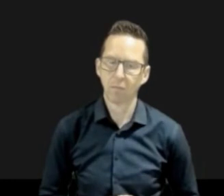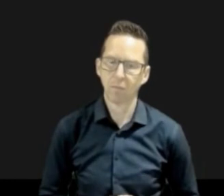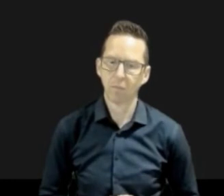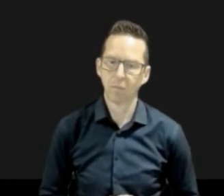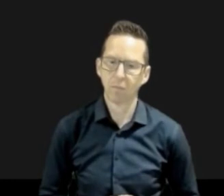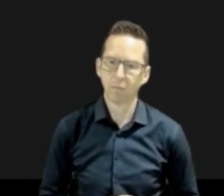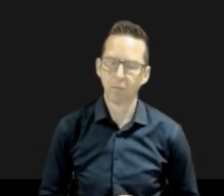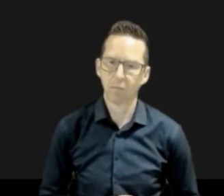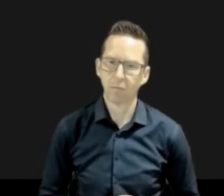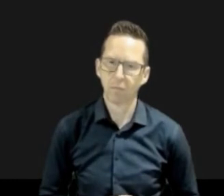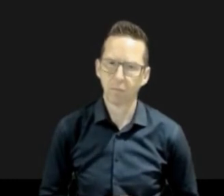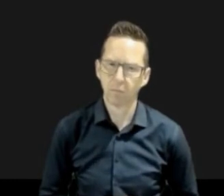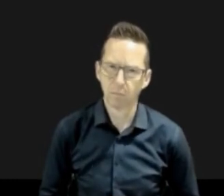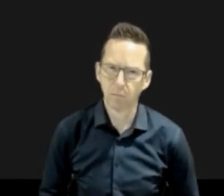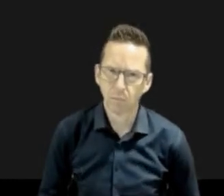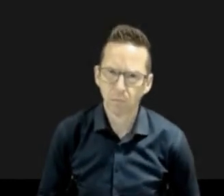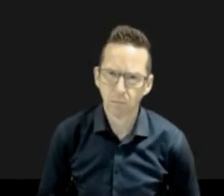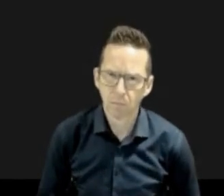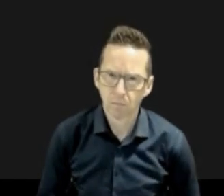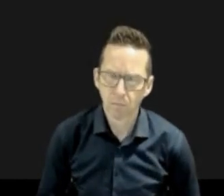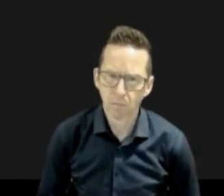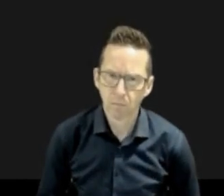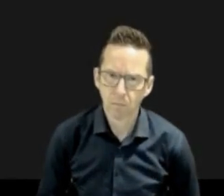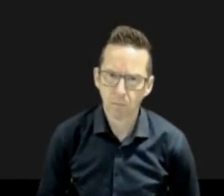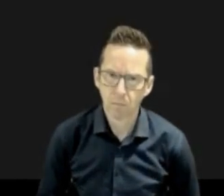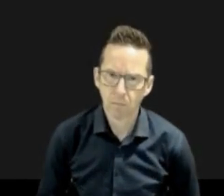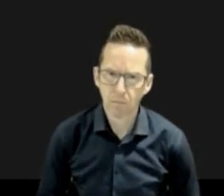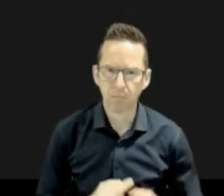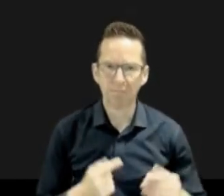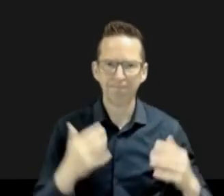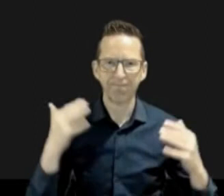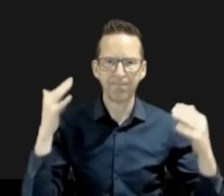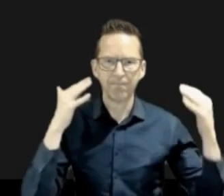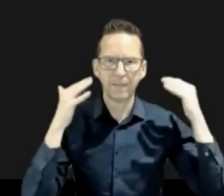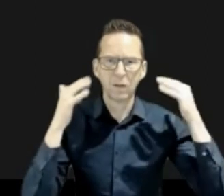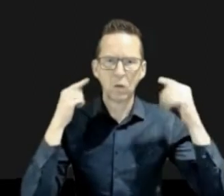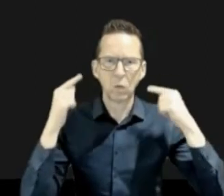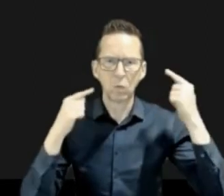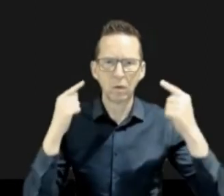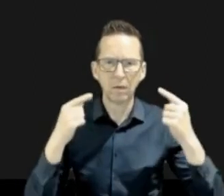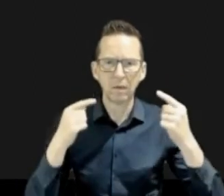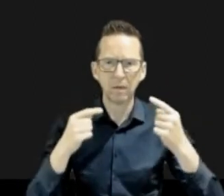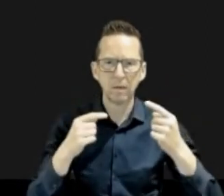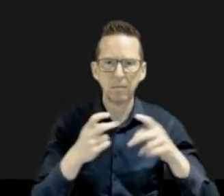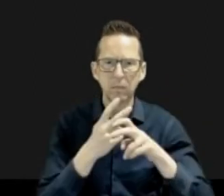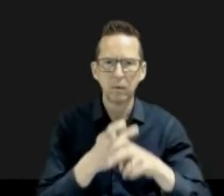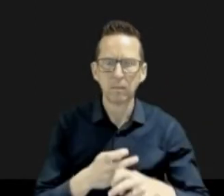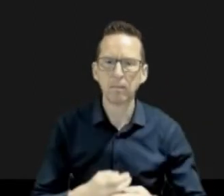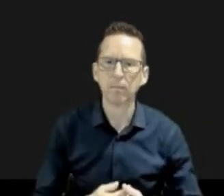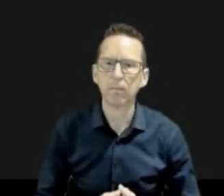para el comité permanente de reducción de riesgo tiene 14 resultados esperados